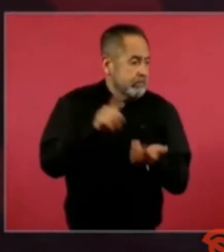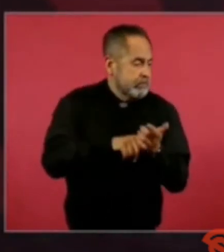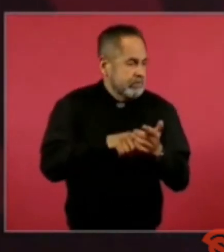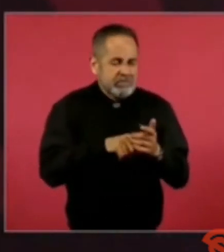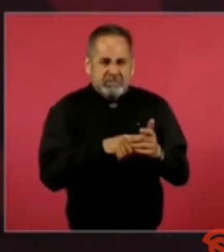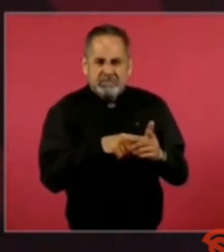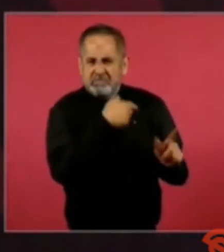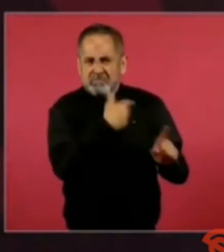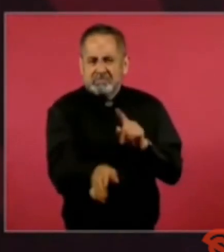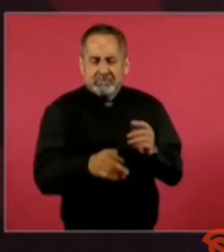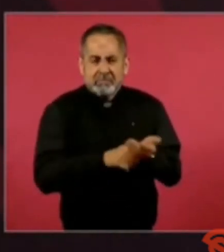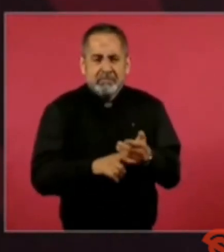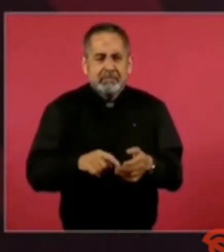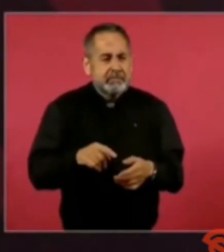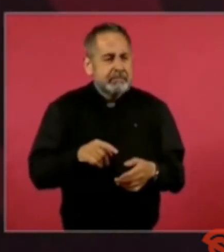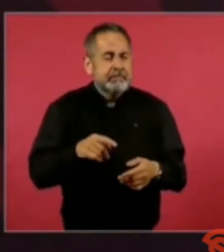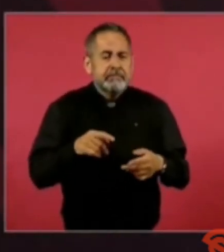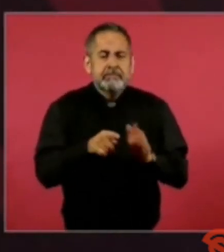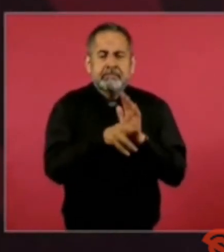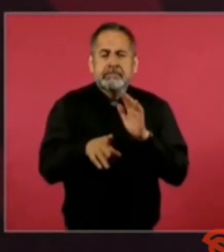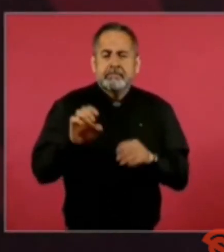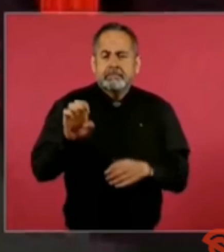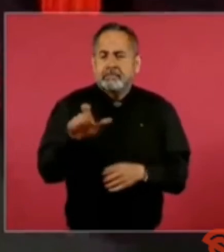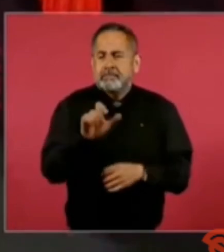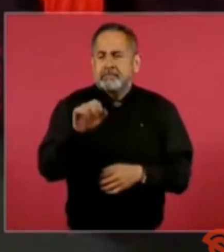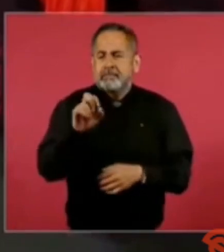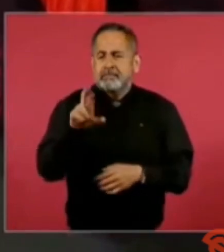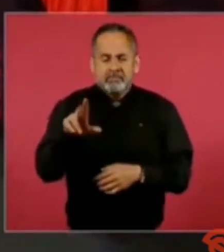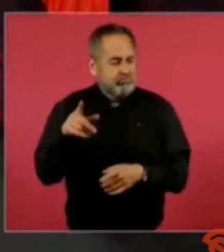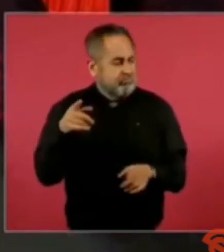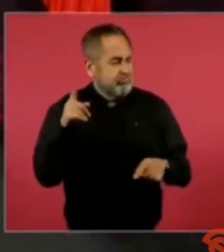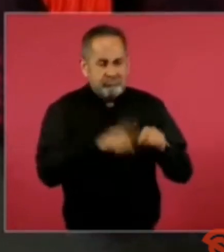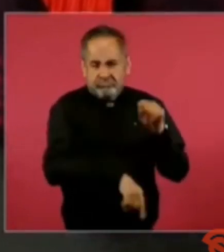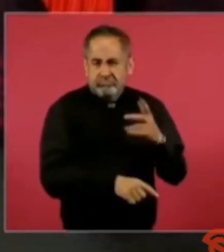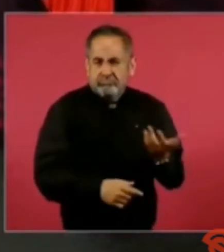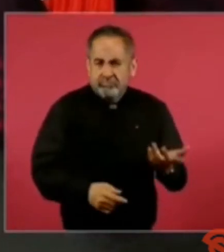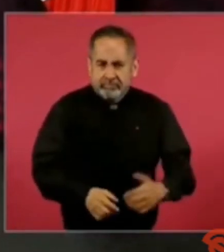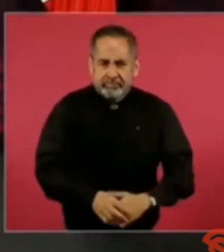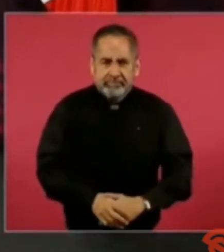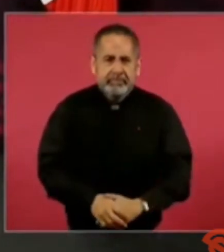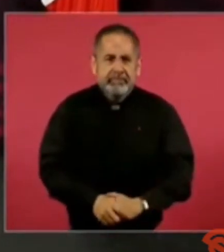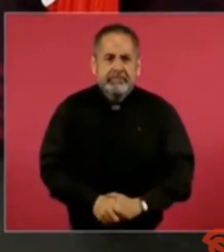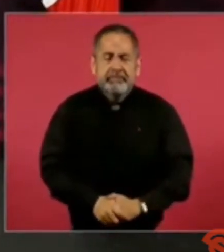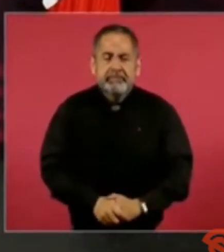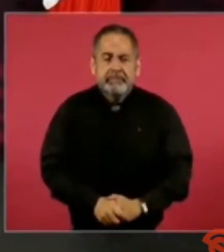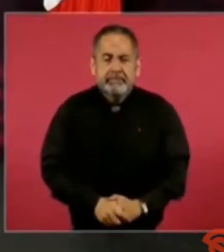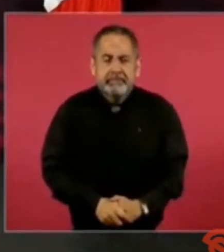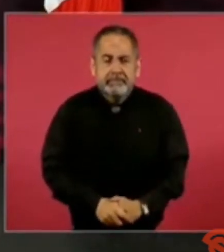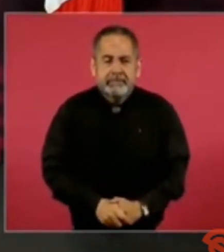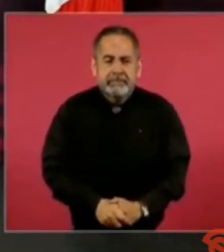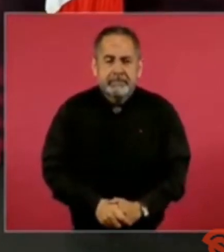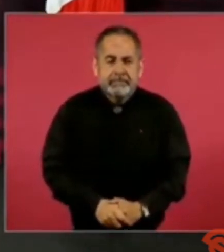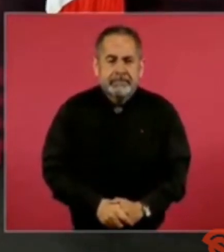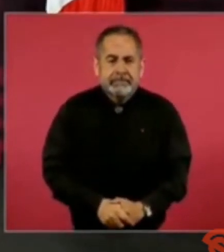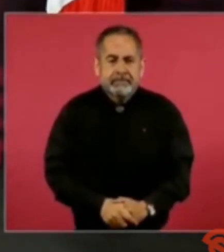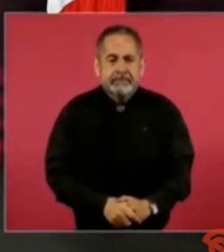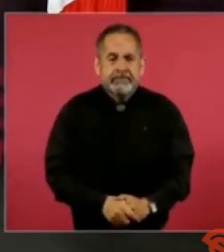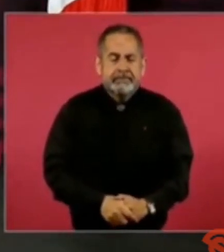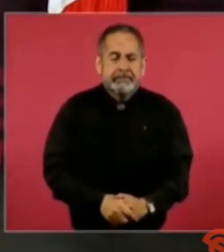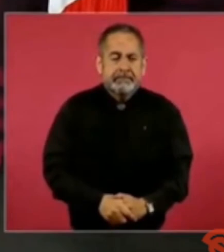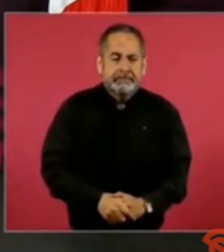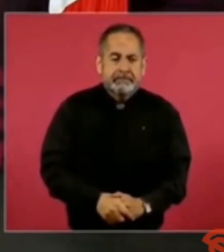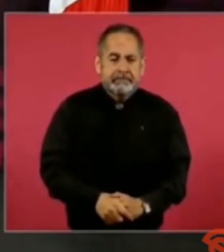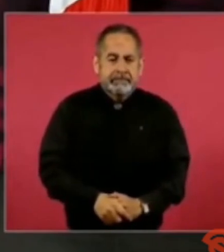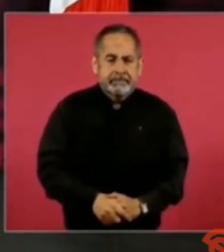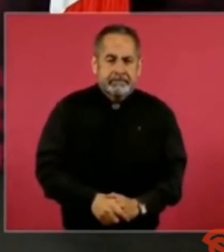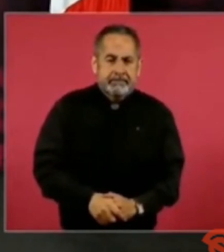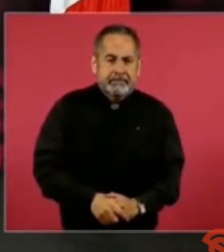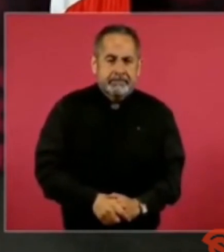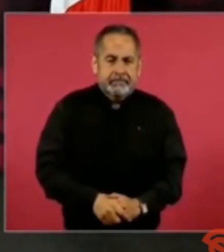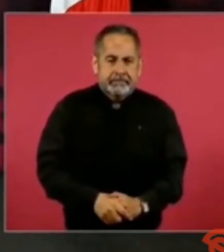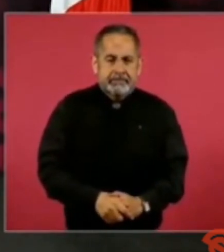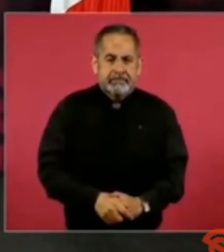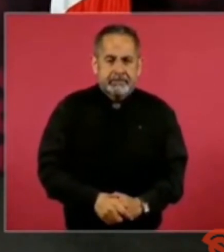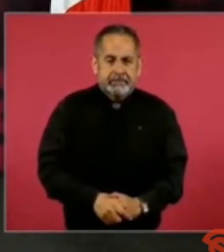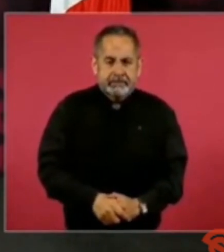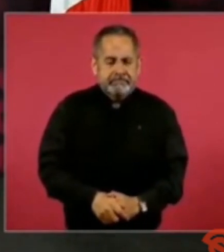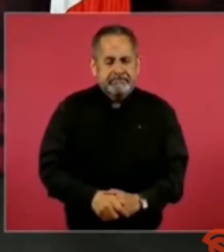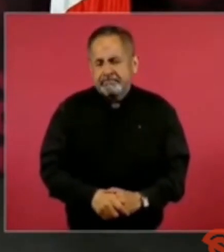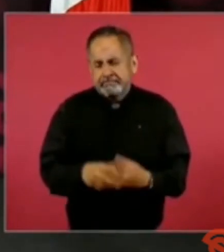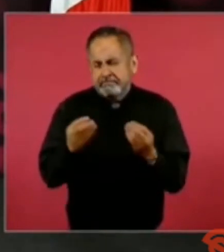y